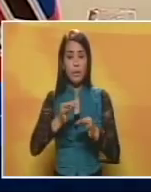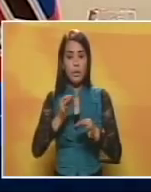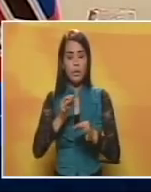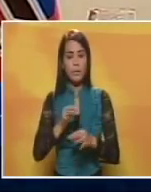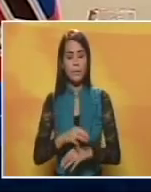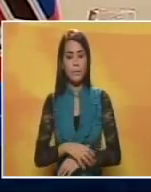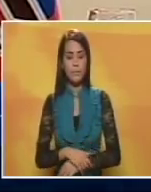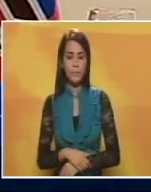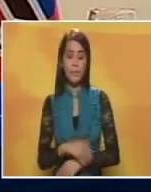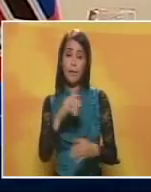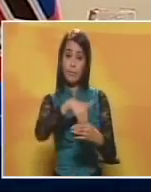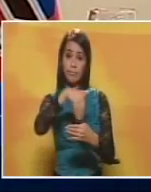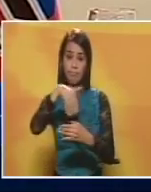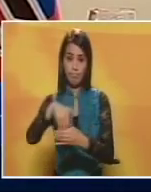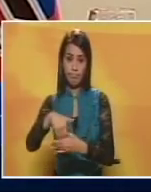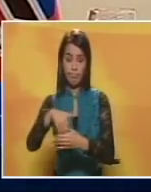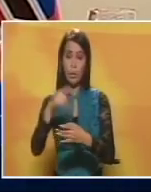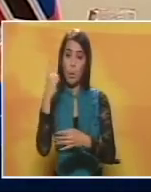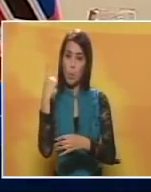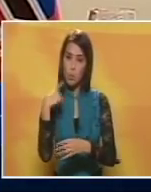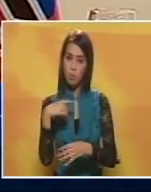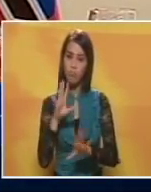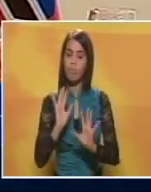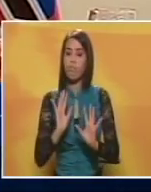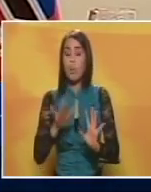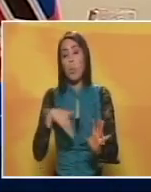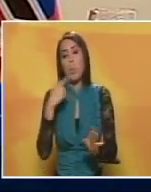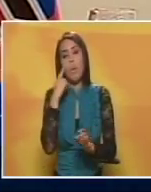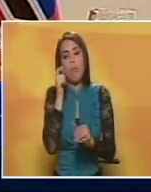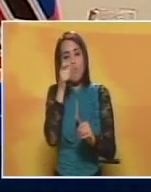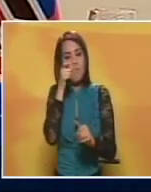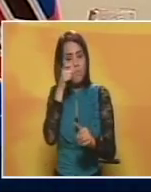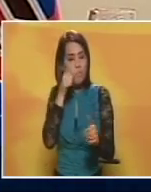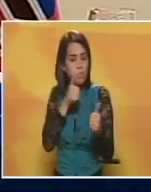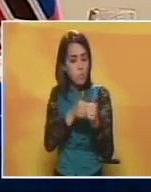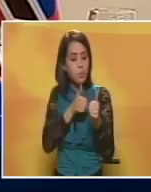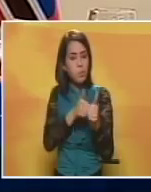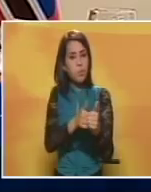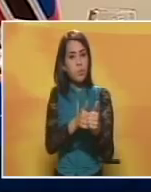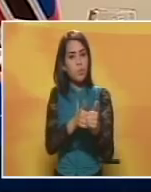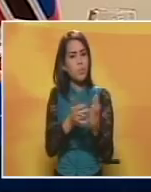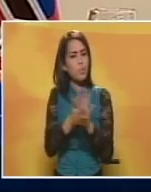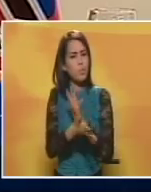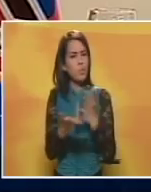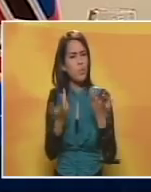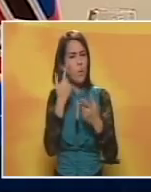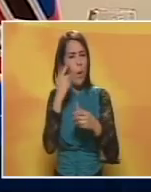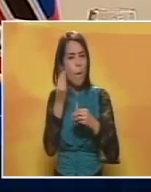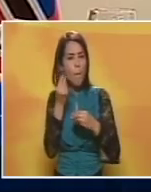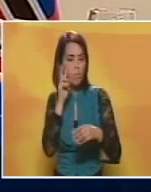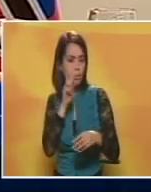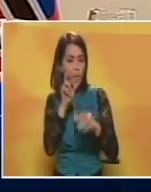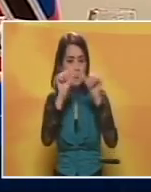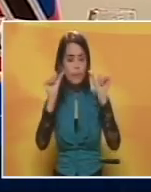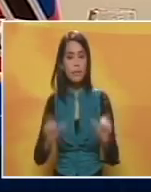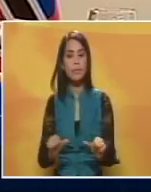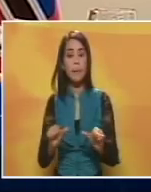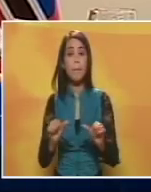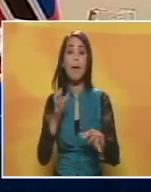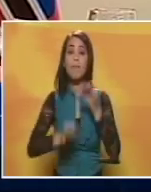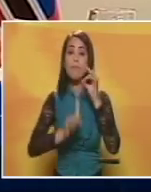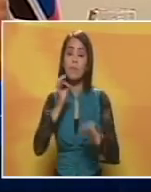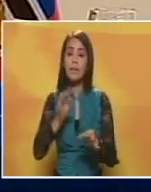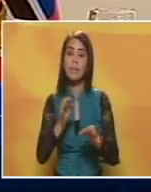carácter electoral pueden hacérsele el seguimiento a través del sistema automatizado de